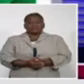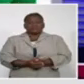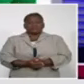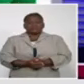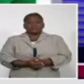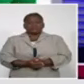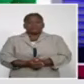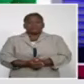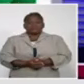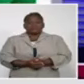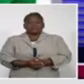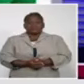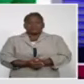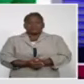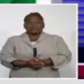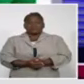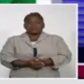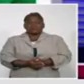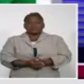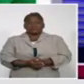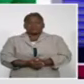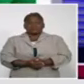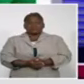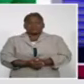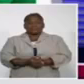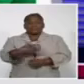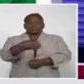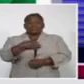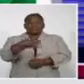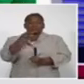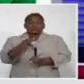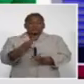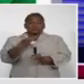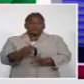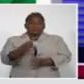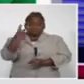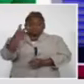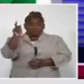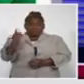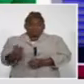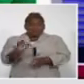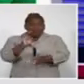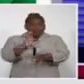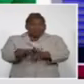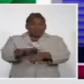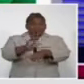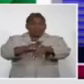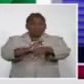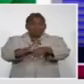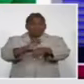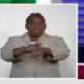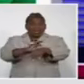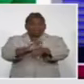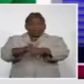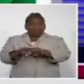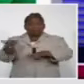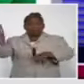tenemos que decir que siempre mencionamos los 2 evacuados, los 54 que han retornado a sus